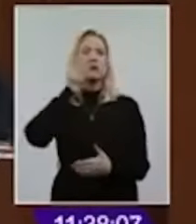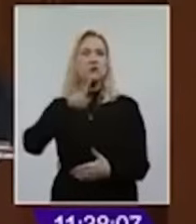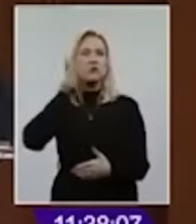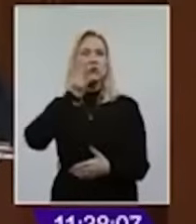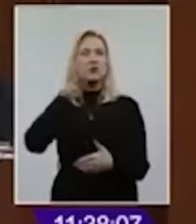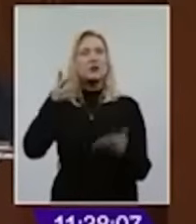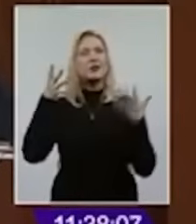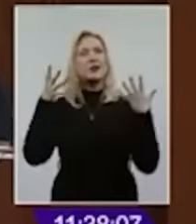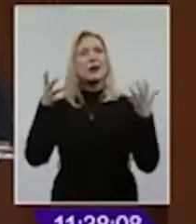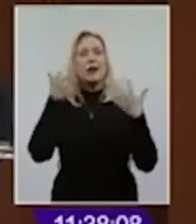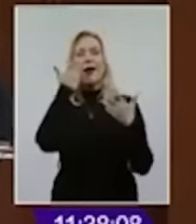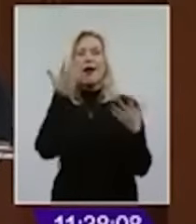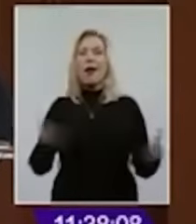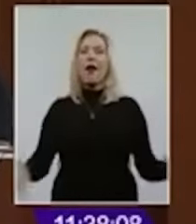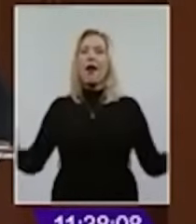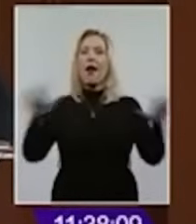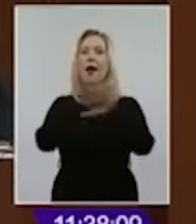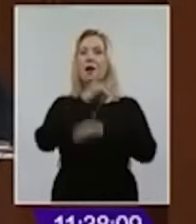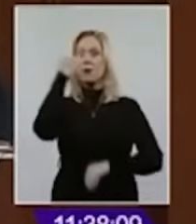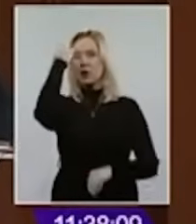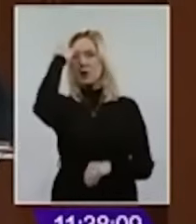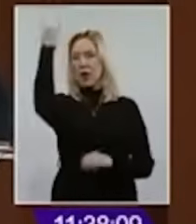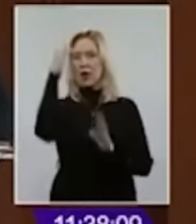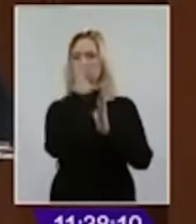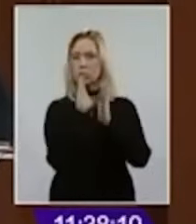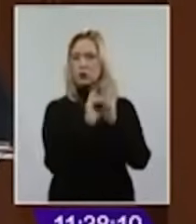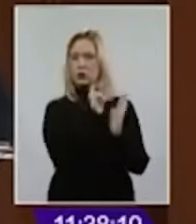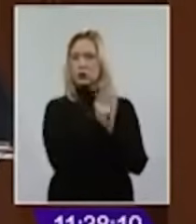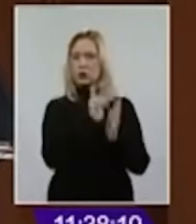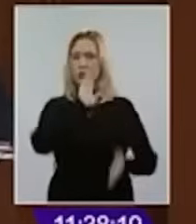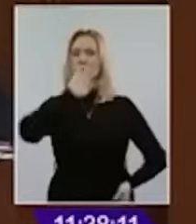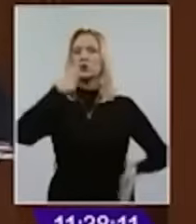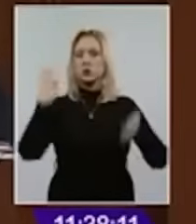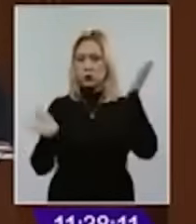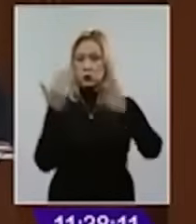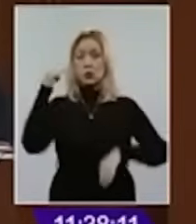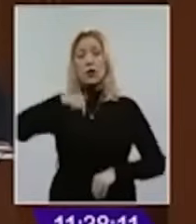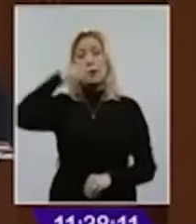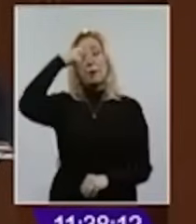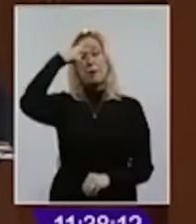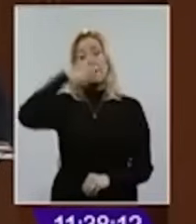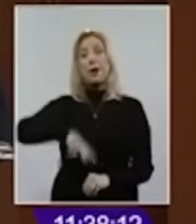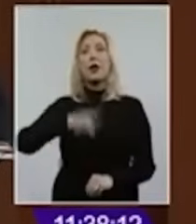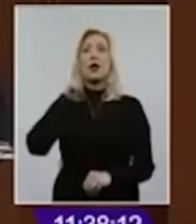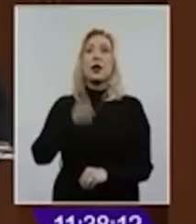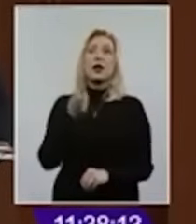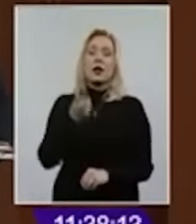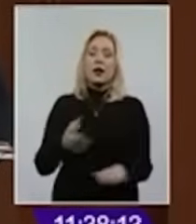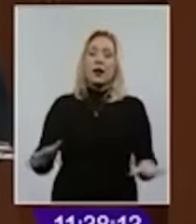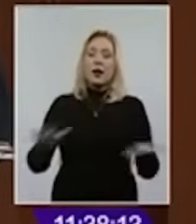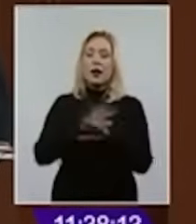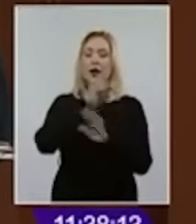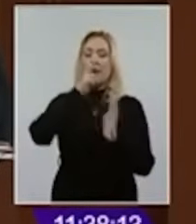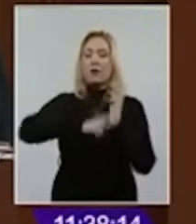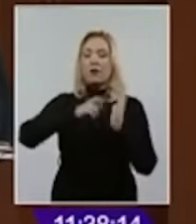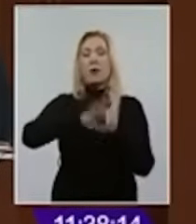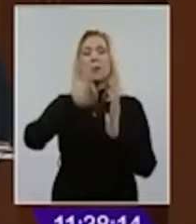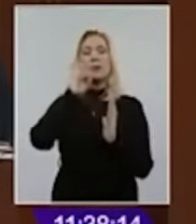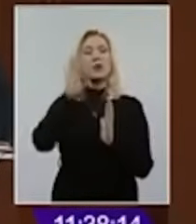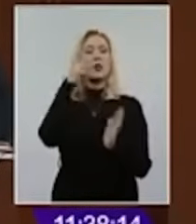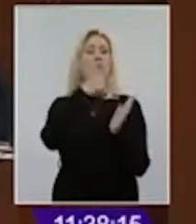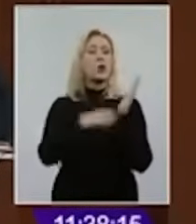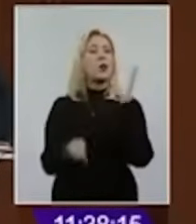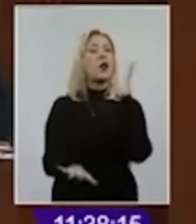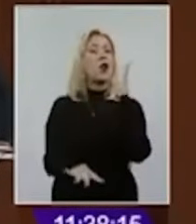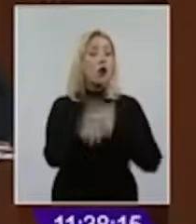paradigma constitucional en el mundo y en México, sobre todo a partir de la reforma de 2011.